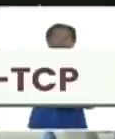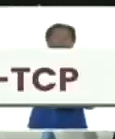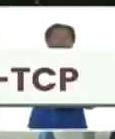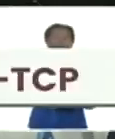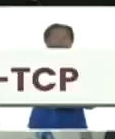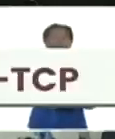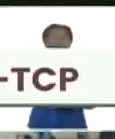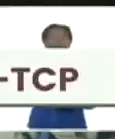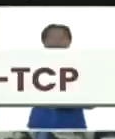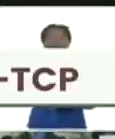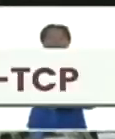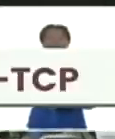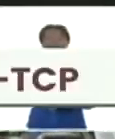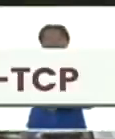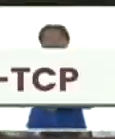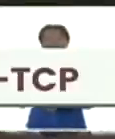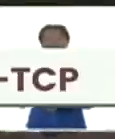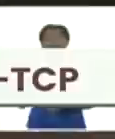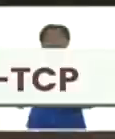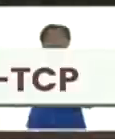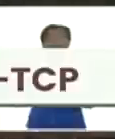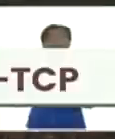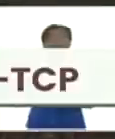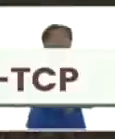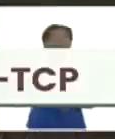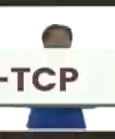de establecer